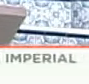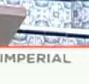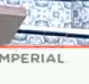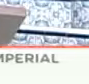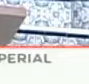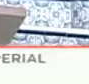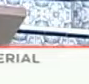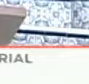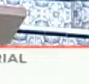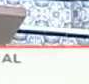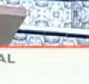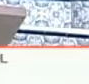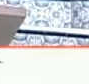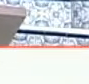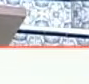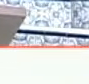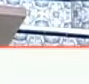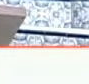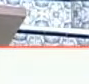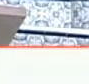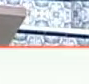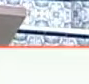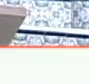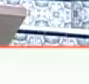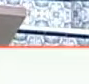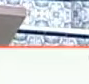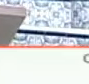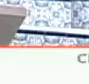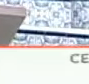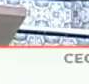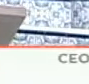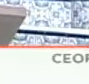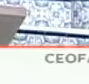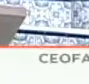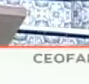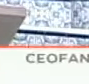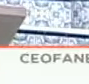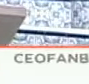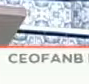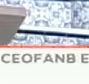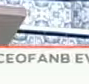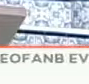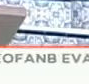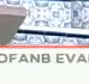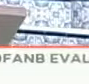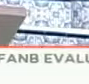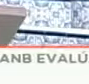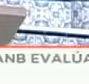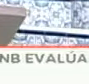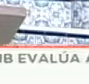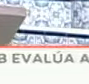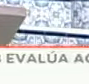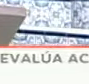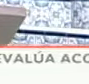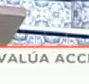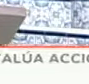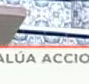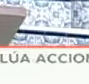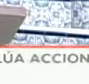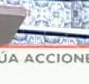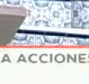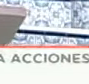detectados 6 nuevos casos de COVID-19. 2 de ellos del estado Miranda,